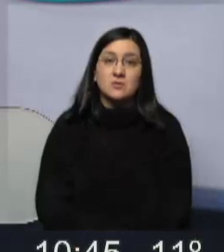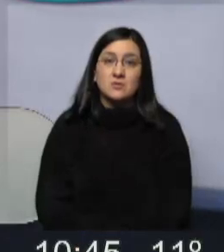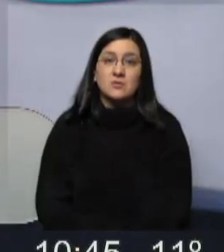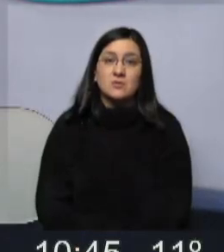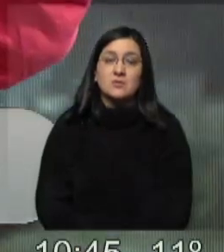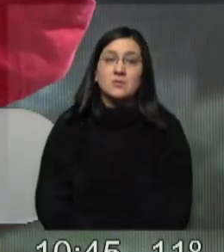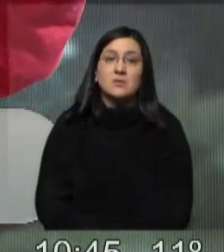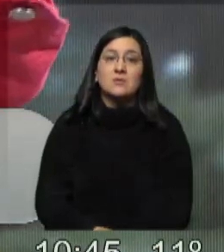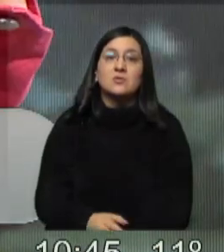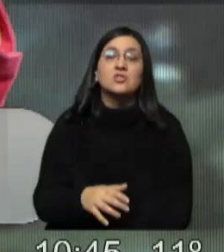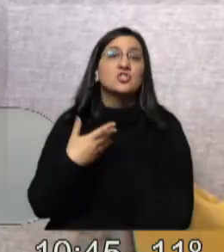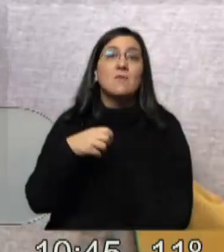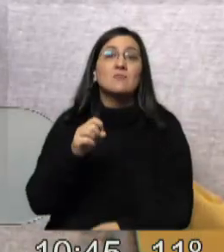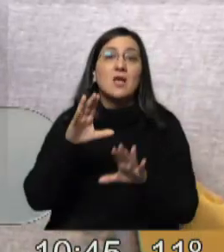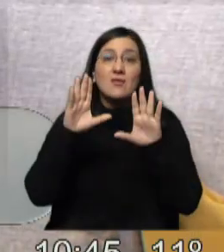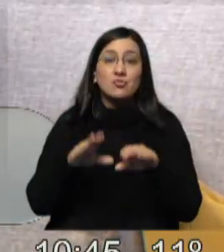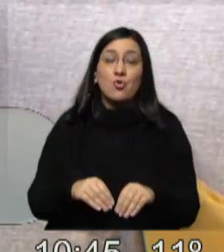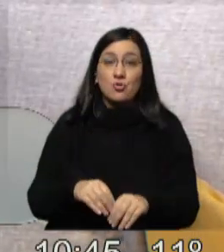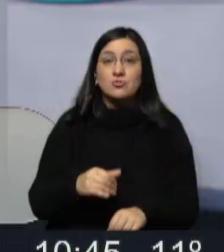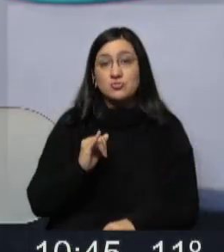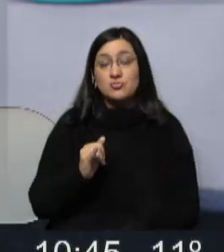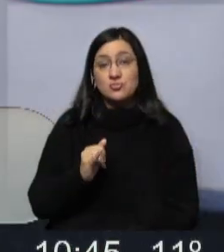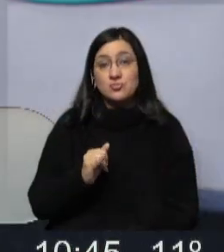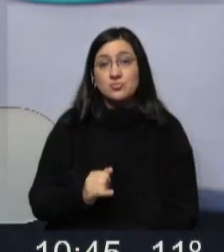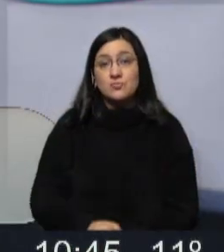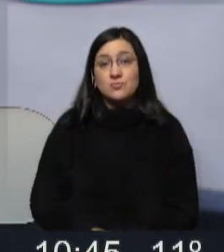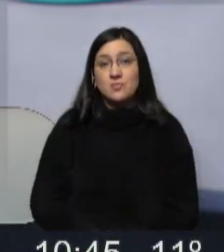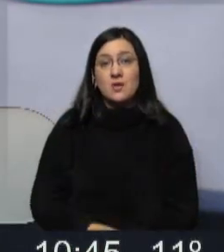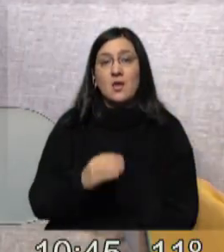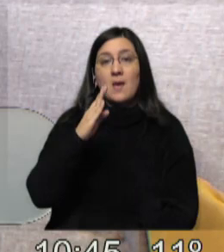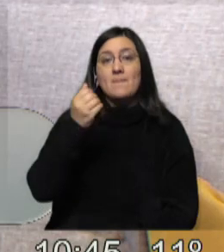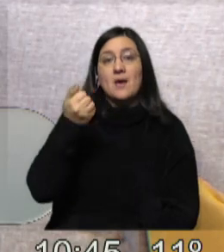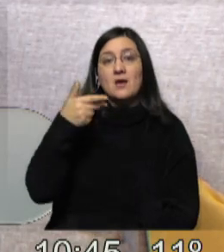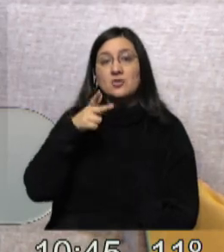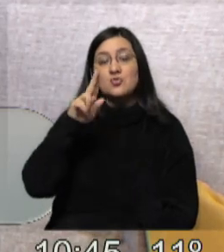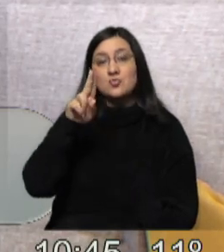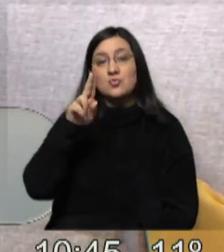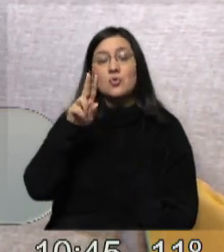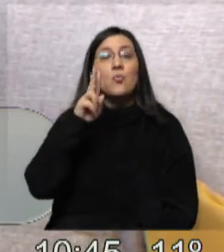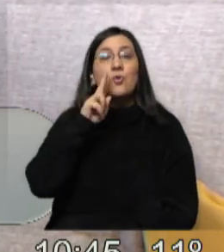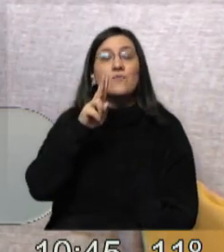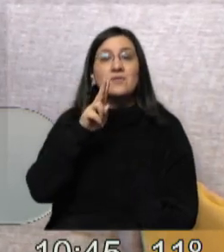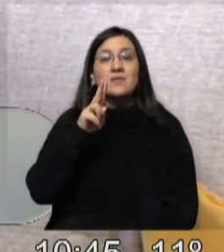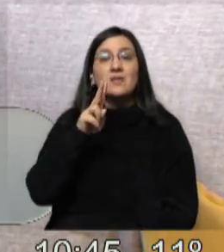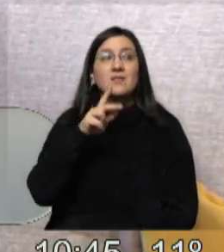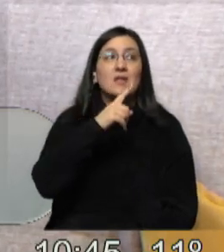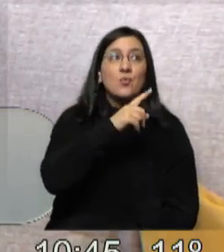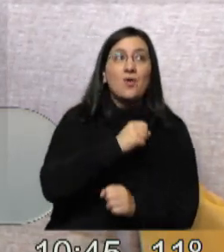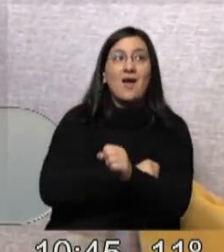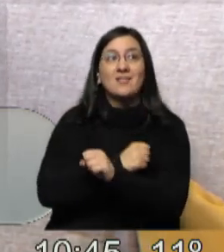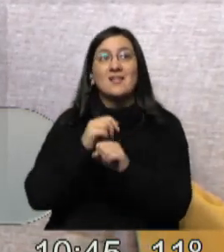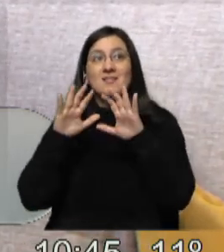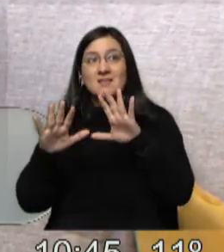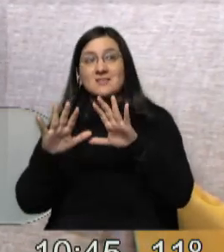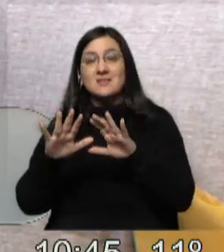obvio, llevamos a todos. Bueno, todos. Puede ser una mesa internacional. Bien. Pachu, ¿cómo nos viste del 1 al 10 en esta cuestión de hacer una cámara oculta? Que la